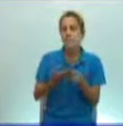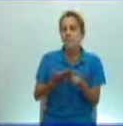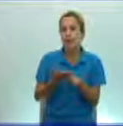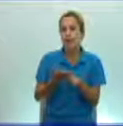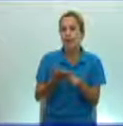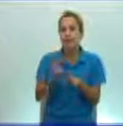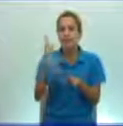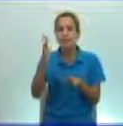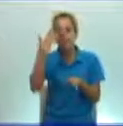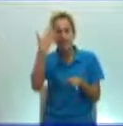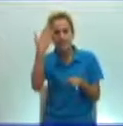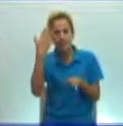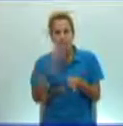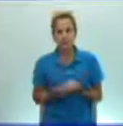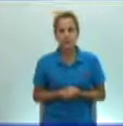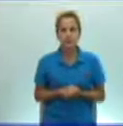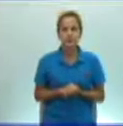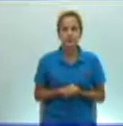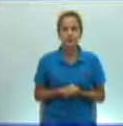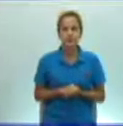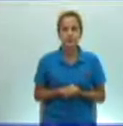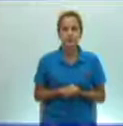saludo.